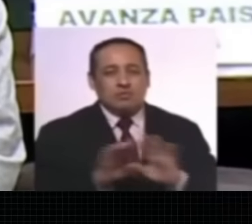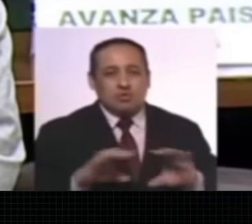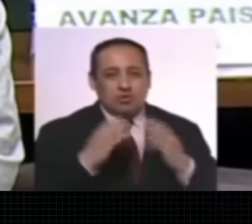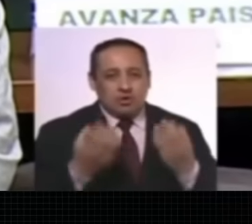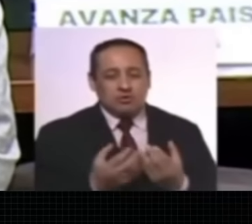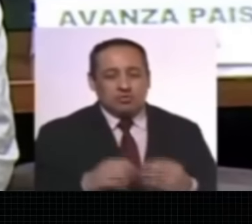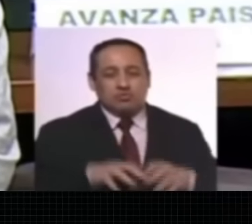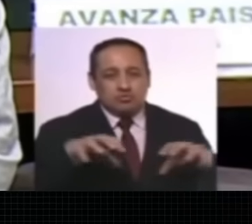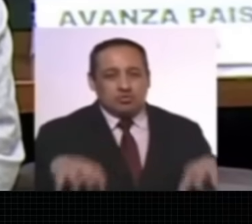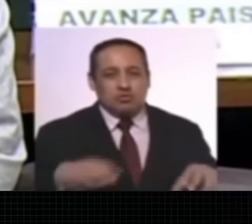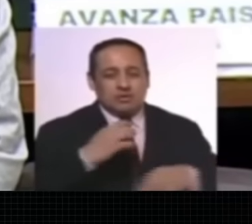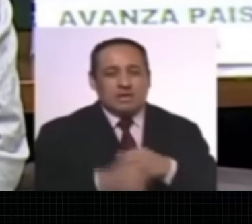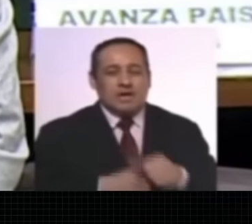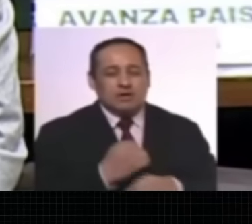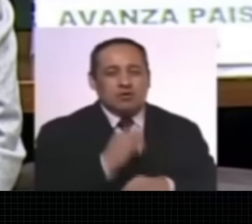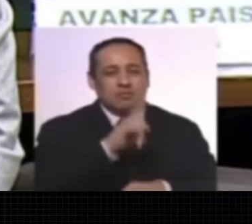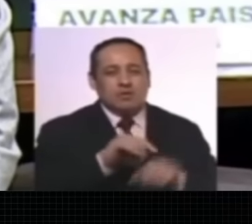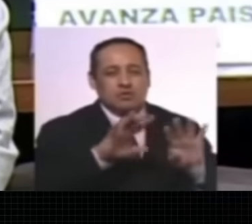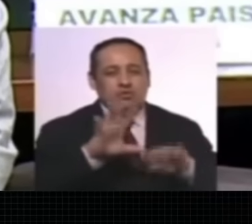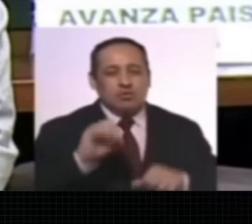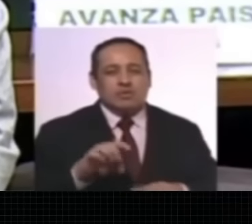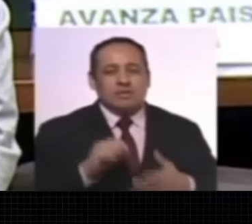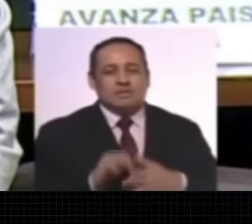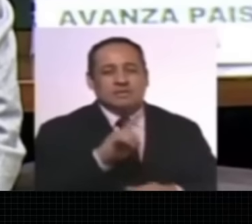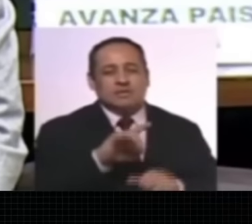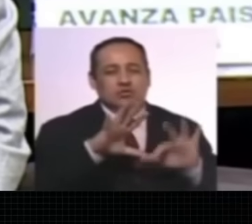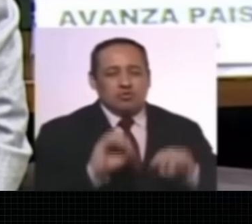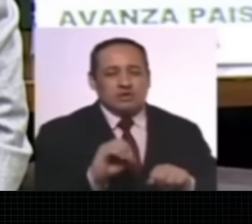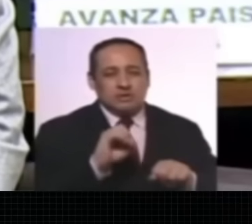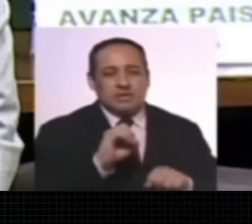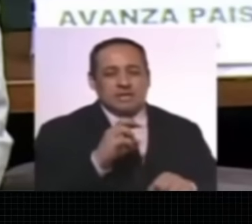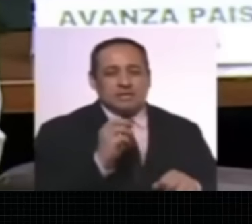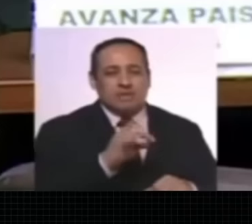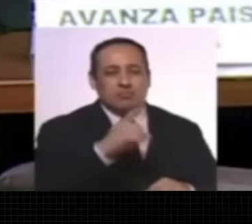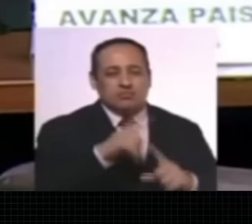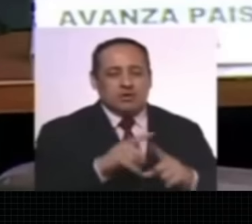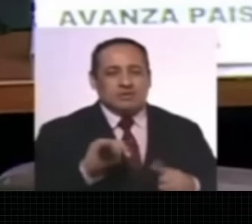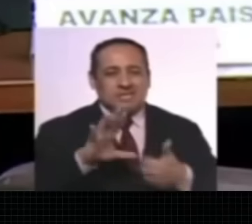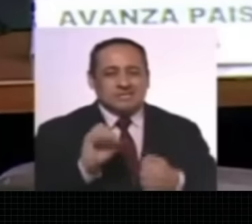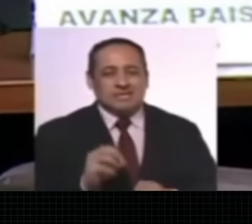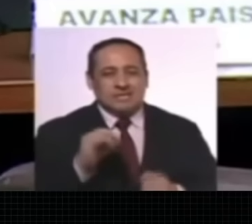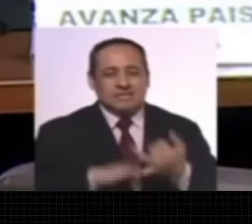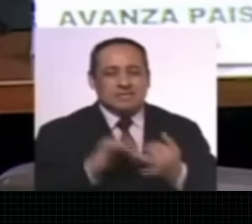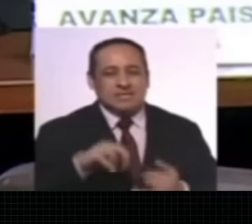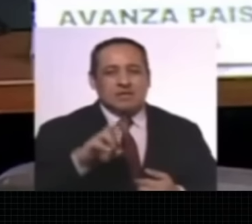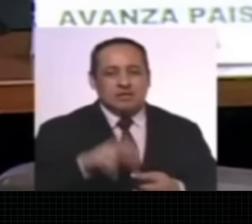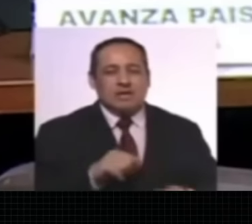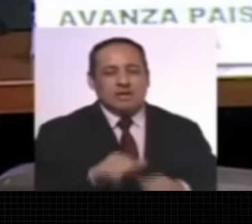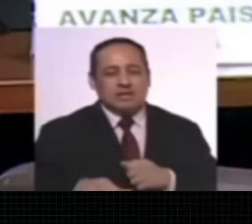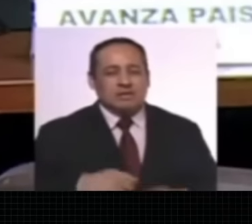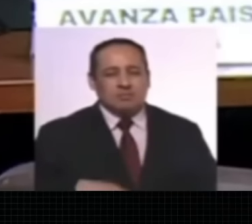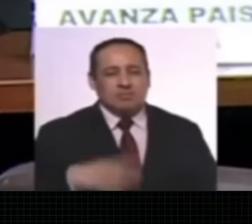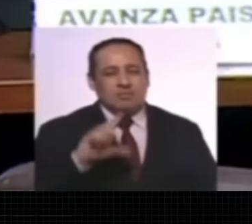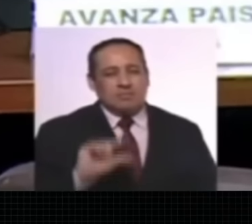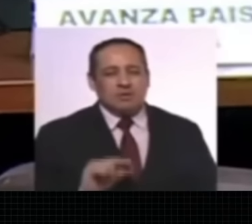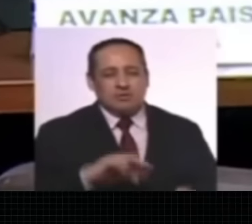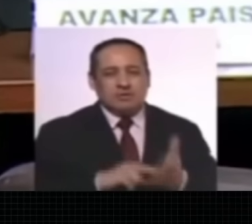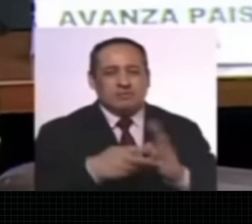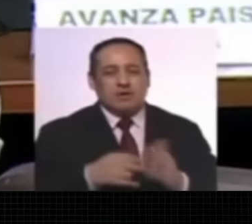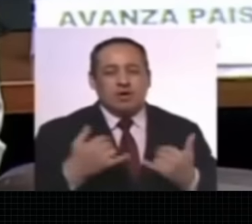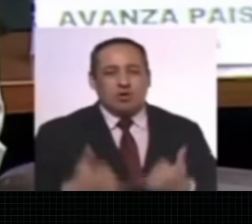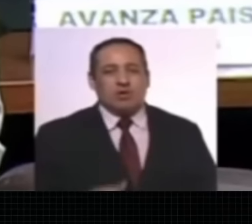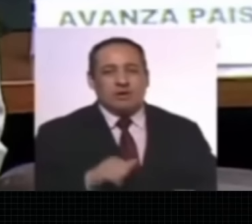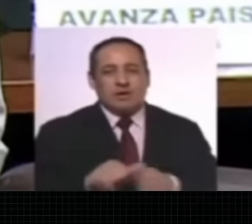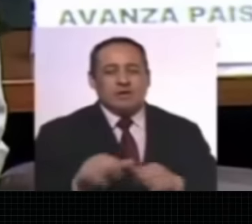parlamento bicameral del año noventa tenía 180 diputados y sesenta senadores Y costaba bastante menos de lo que cuesta